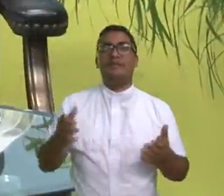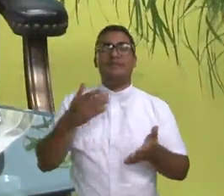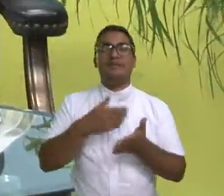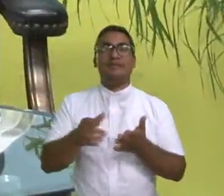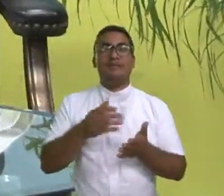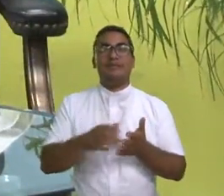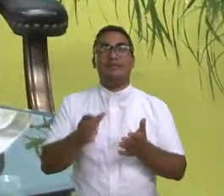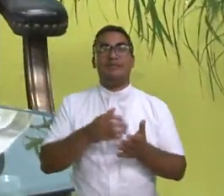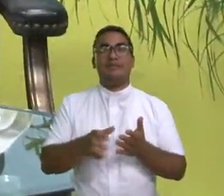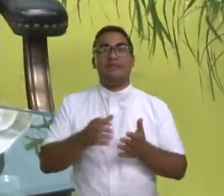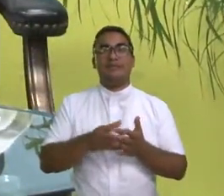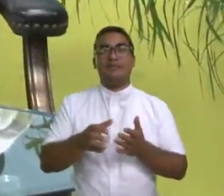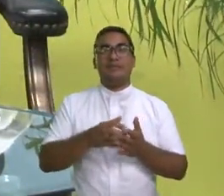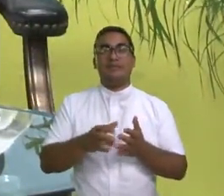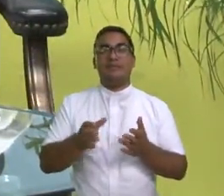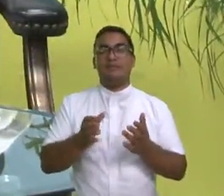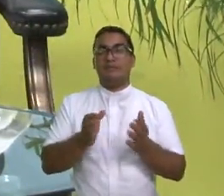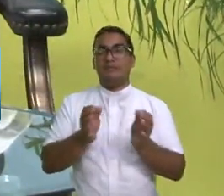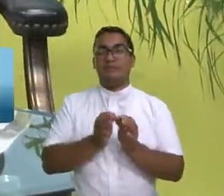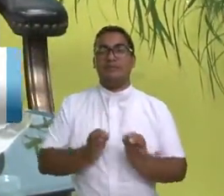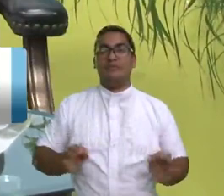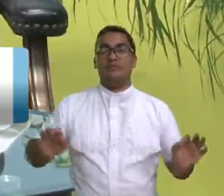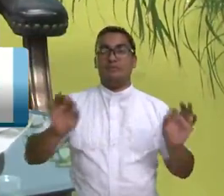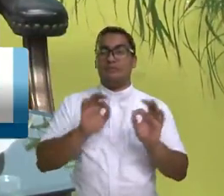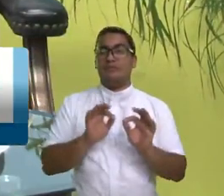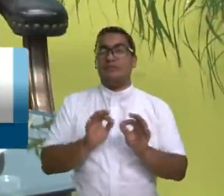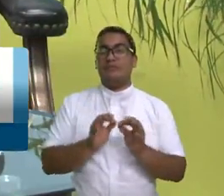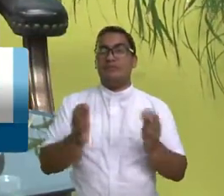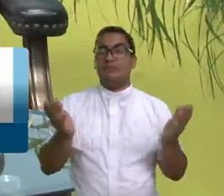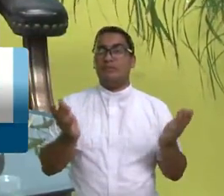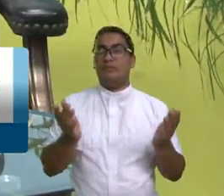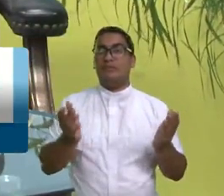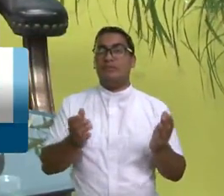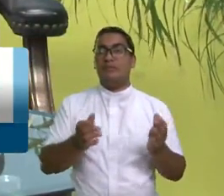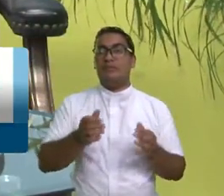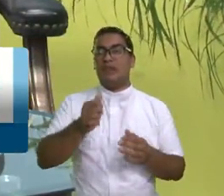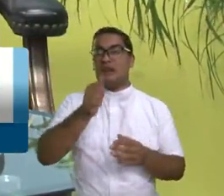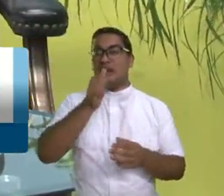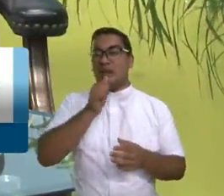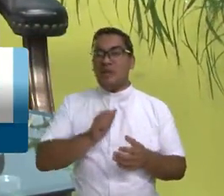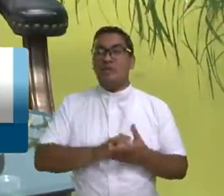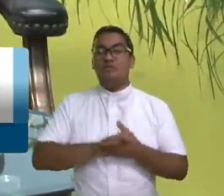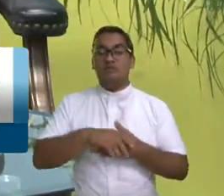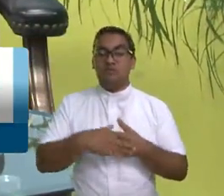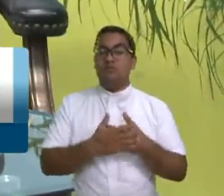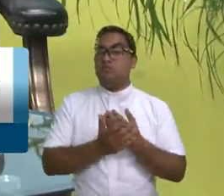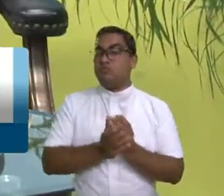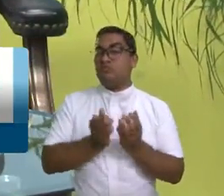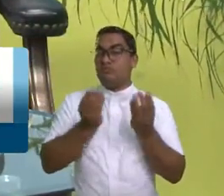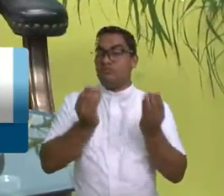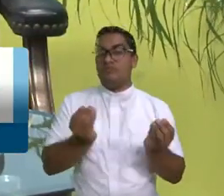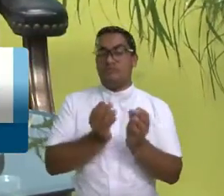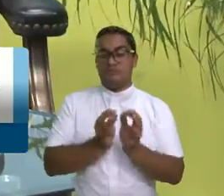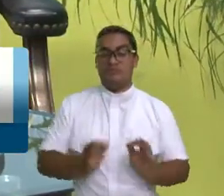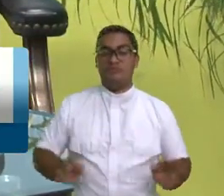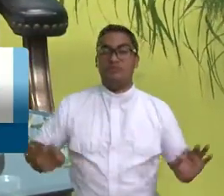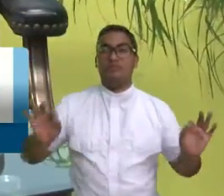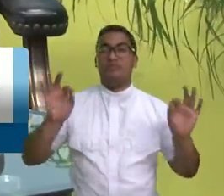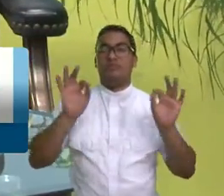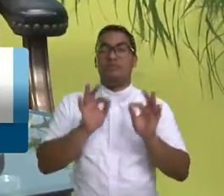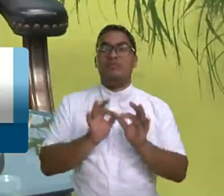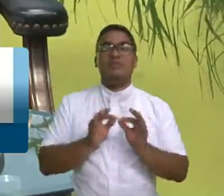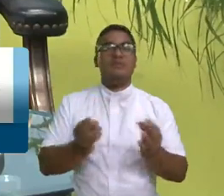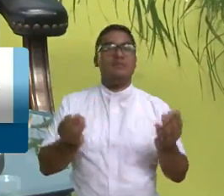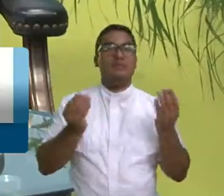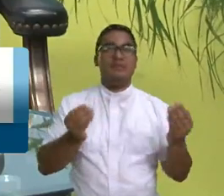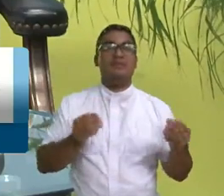sencillos. Siempre y cuando hay que tener pendiente también que no botemos el agua. El agua es muy importante para esta actividad y para otras más,